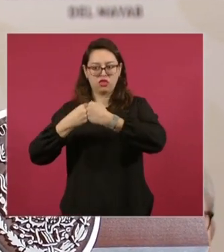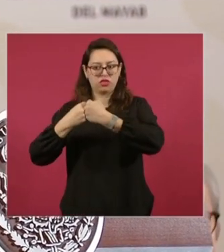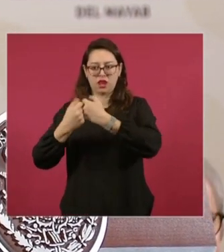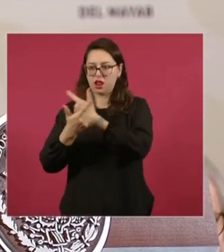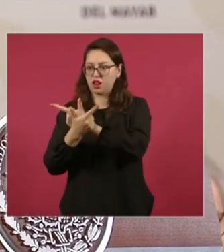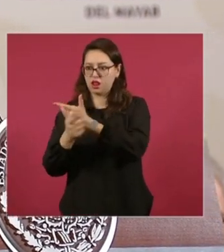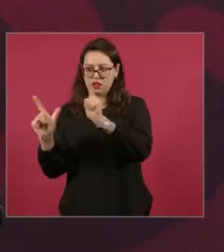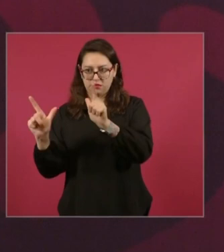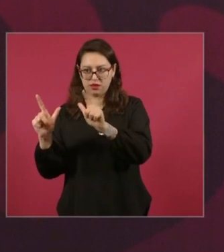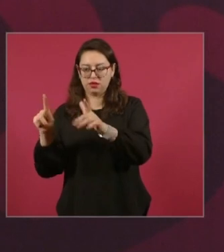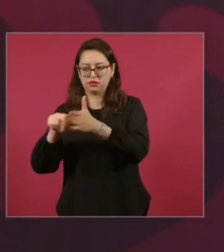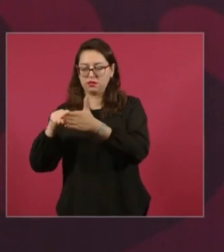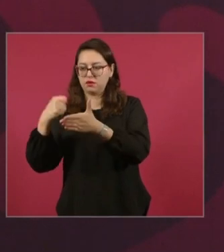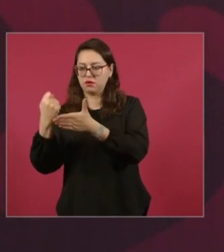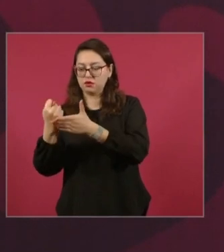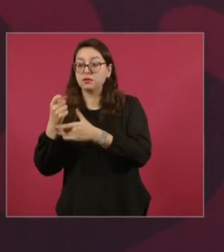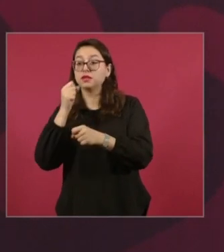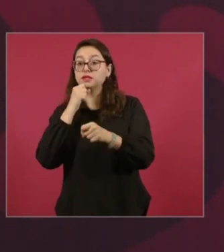a